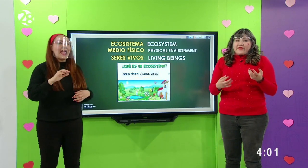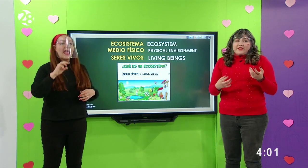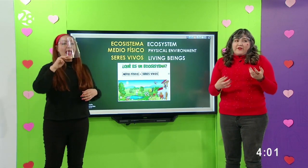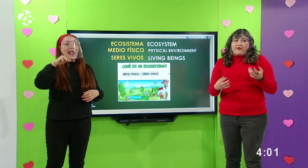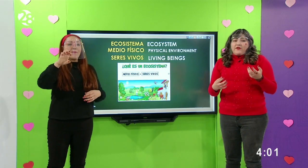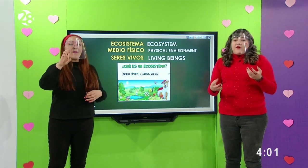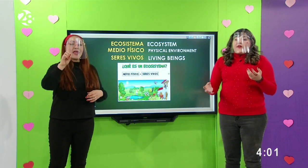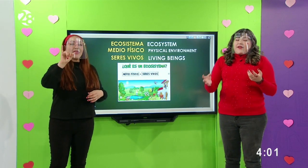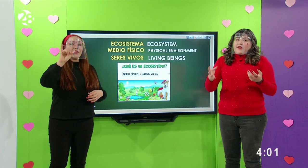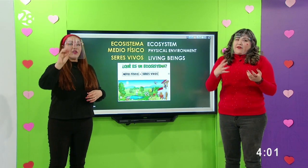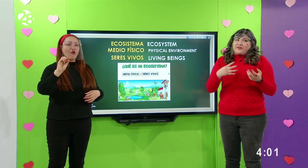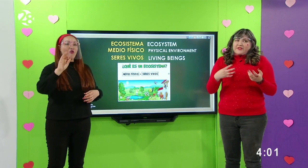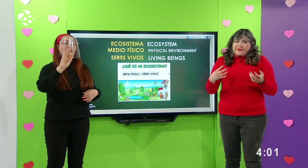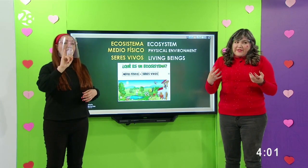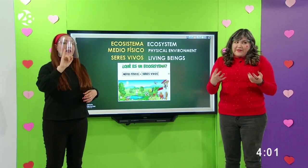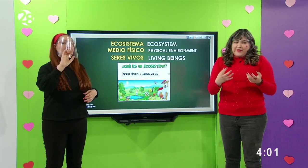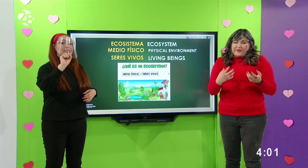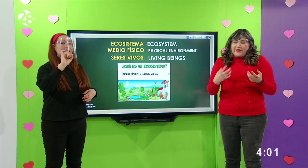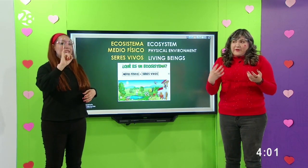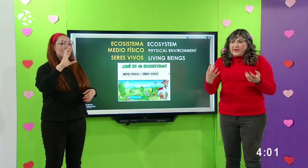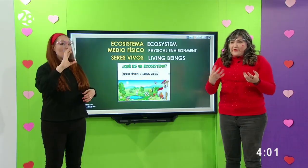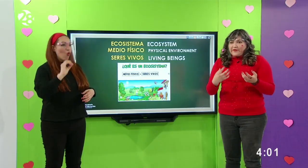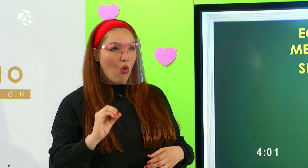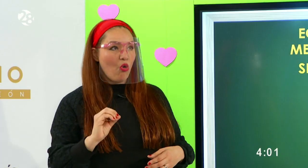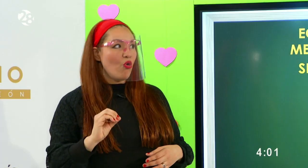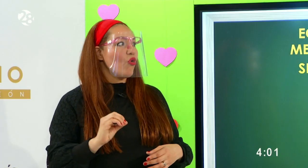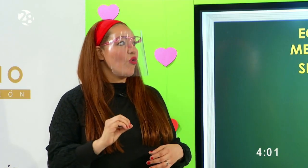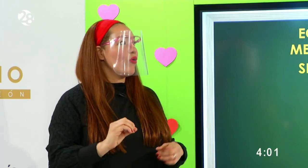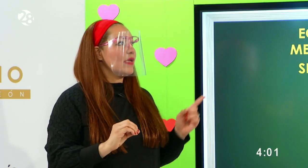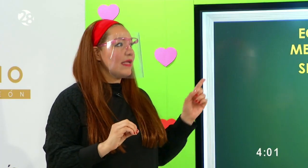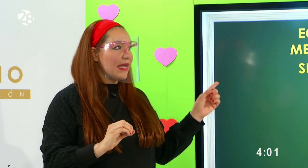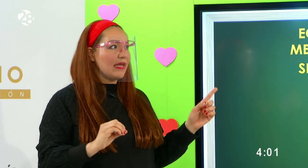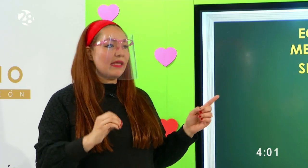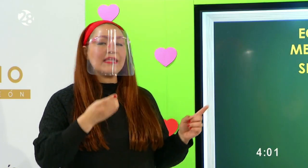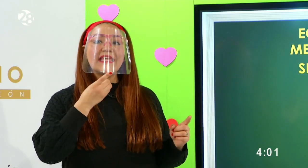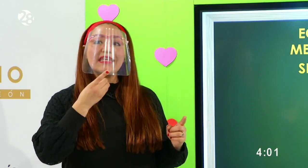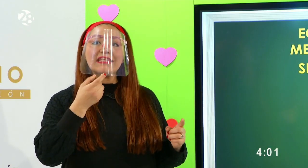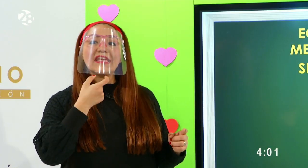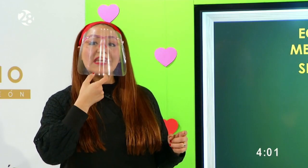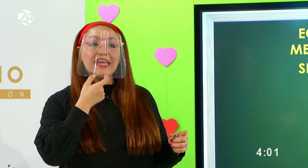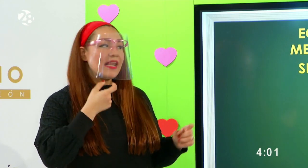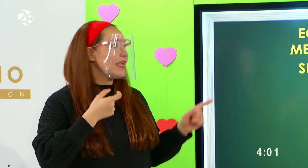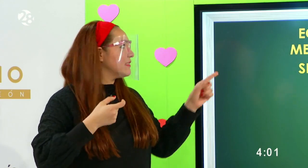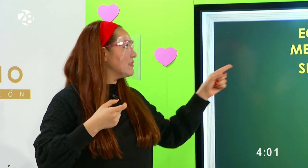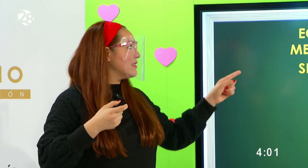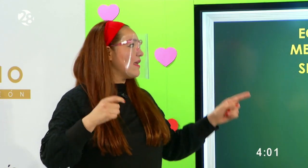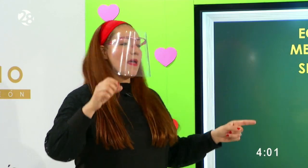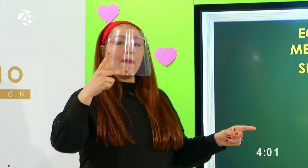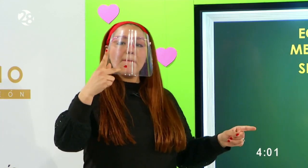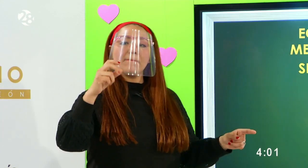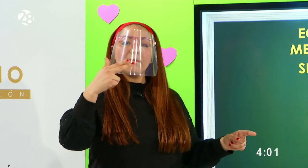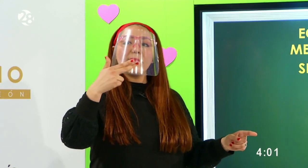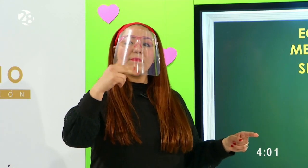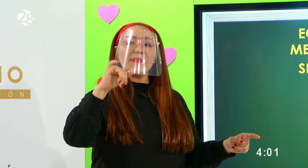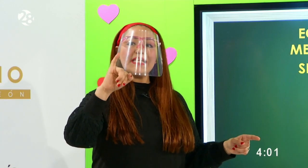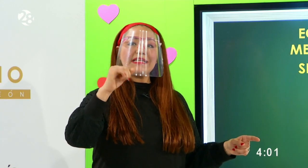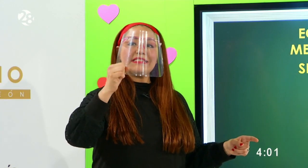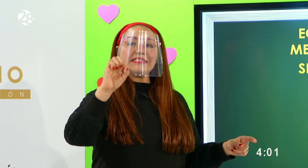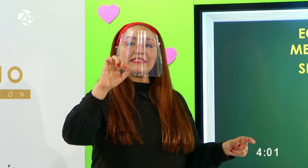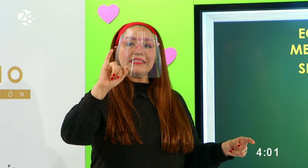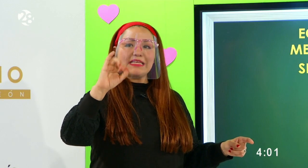medio físico. En el ecosistema está el medio físico y en inglés se dice physical environment,